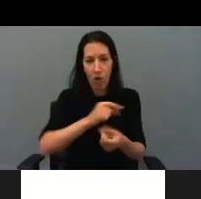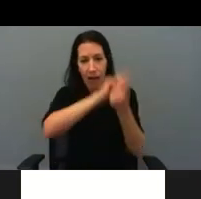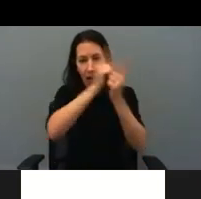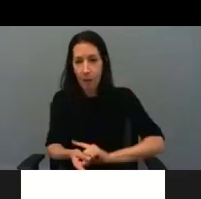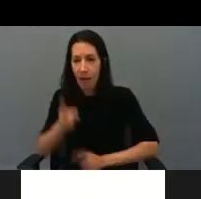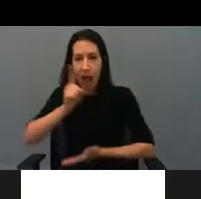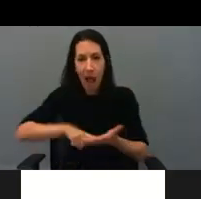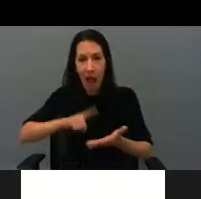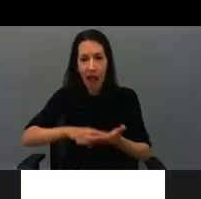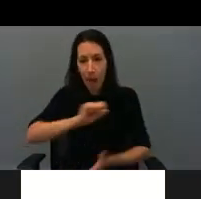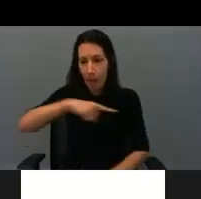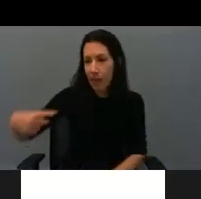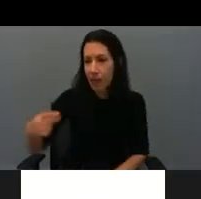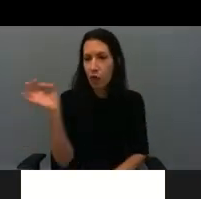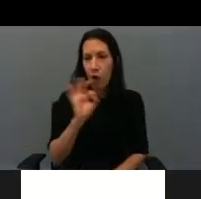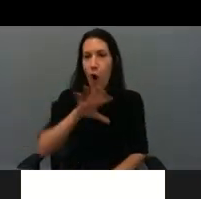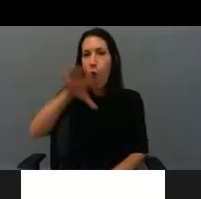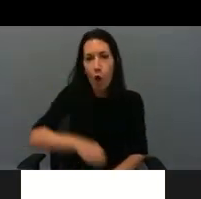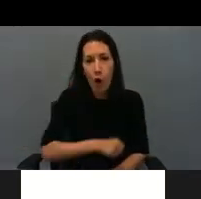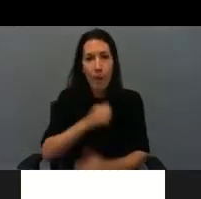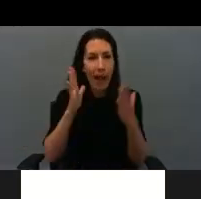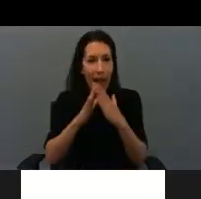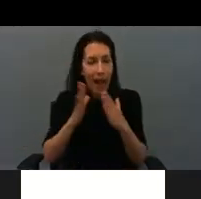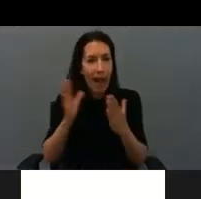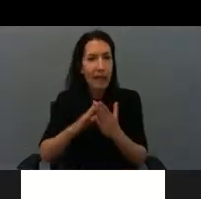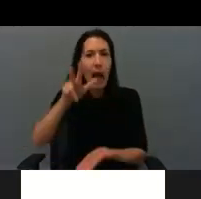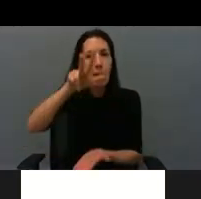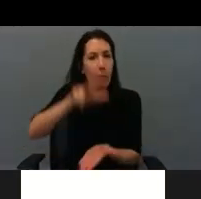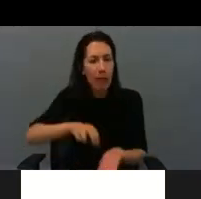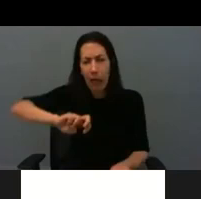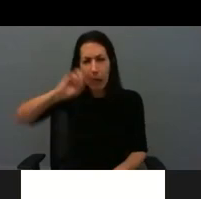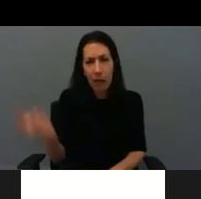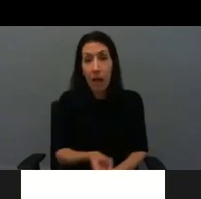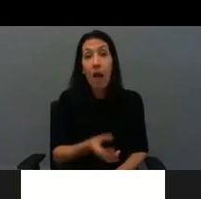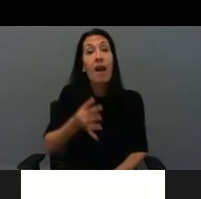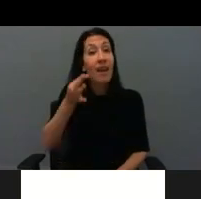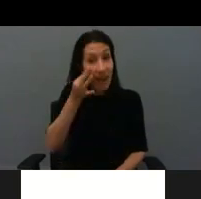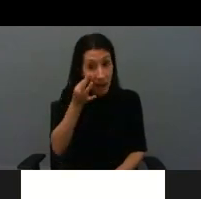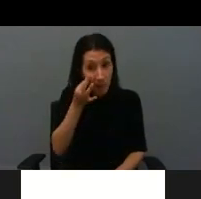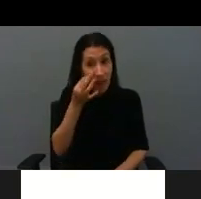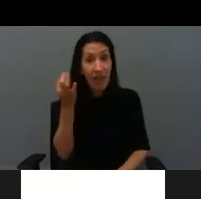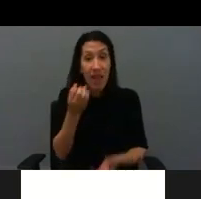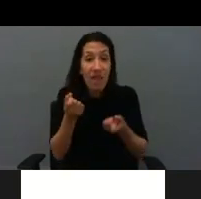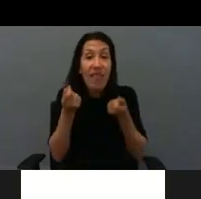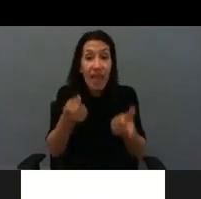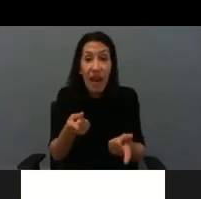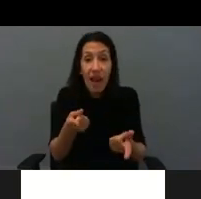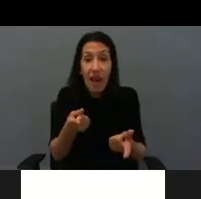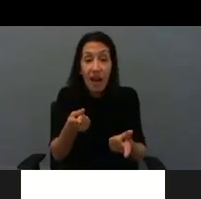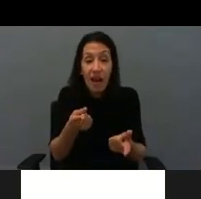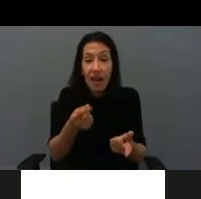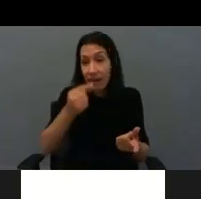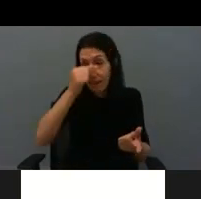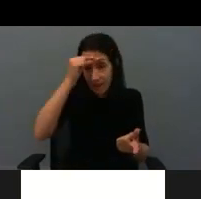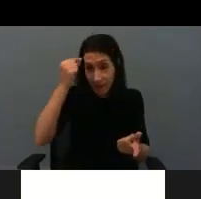una casa, comprar una casa, la hipoteca, etcétera, etcétera. Y lo que tenemos que dar es importancia a